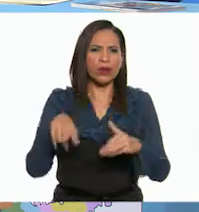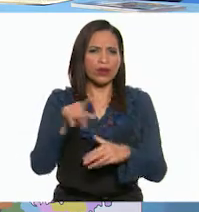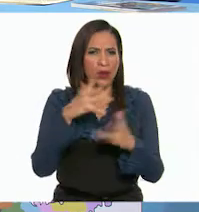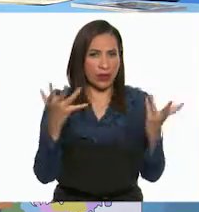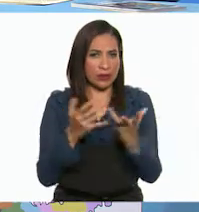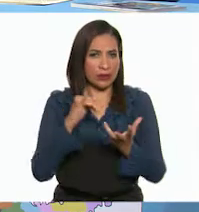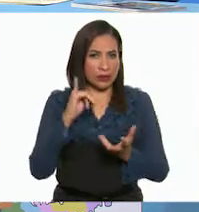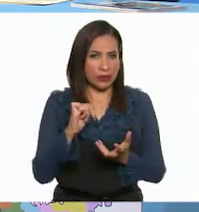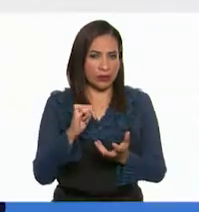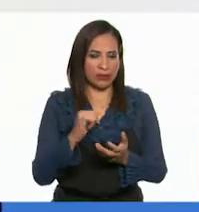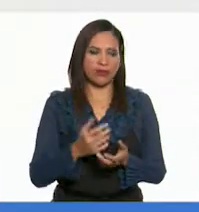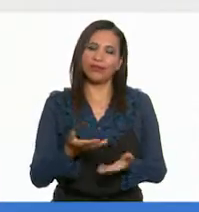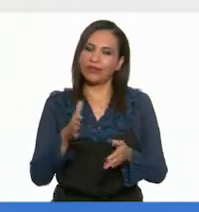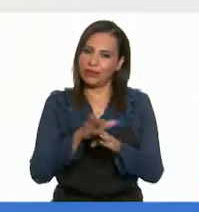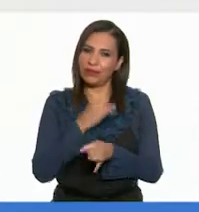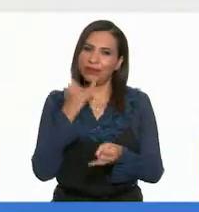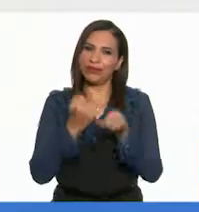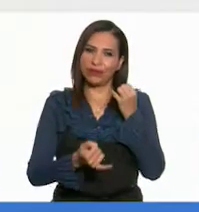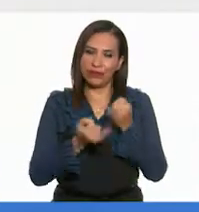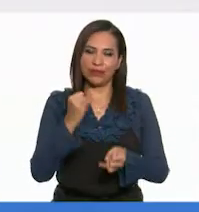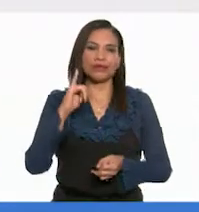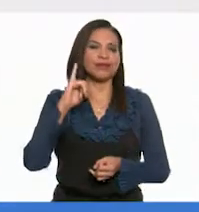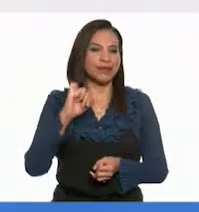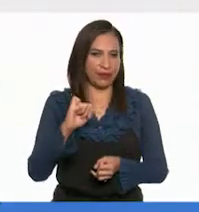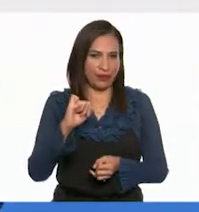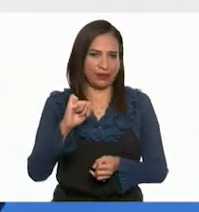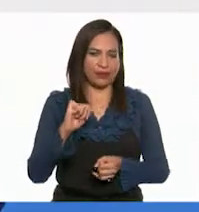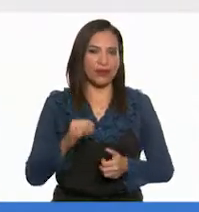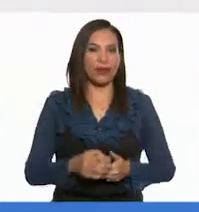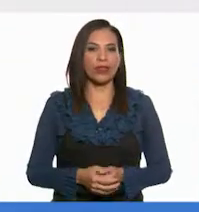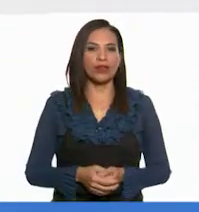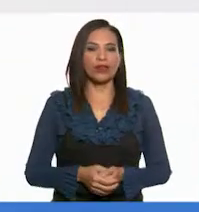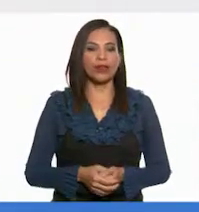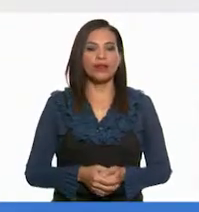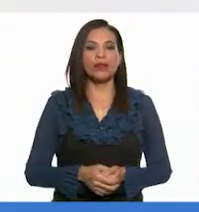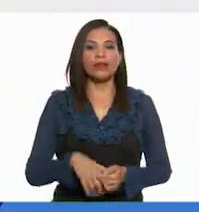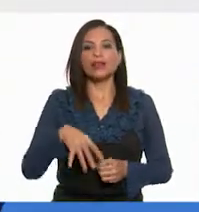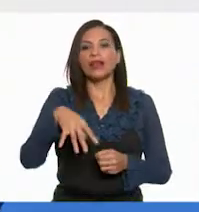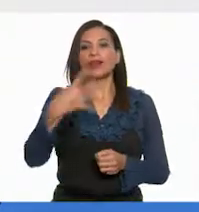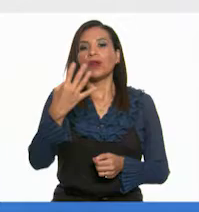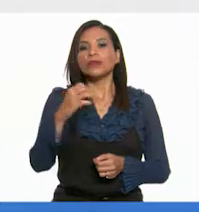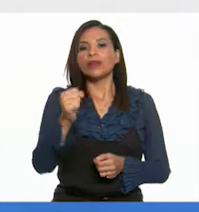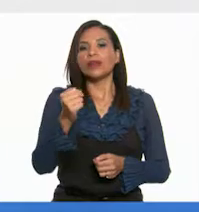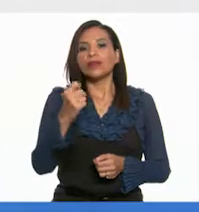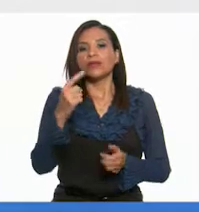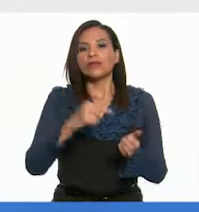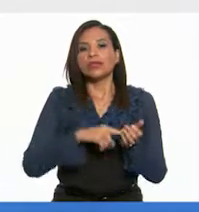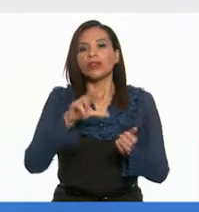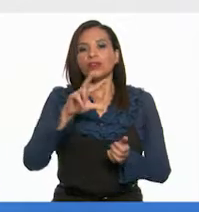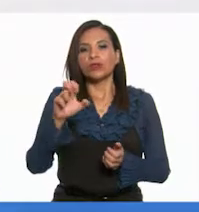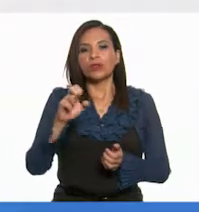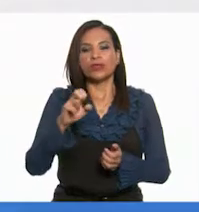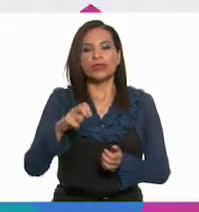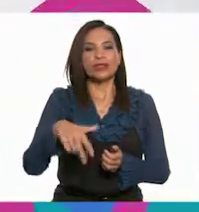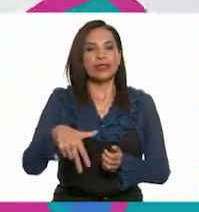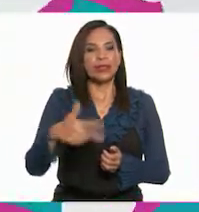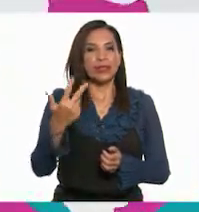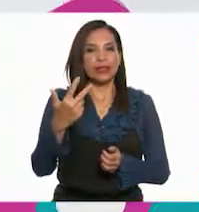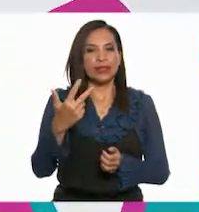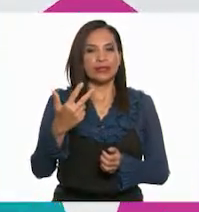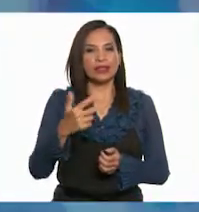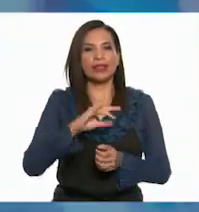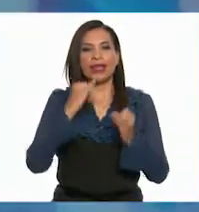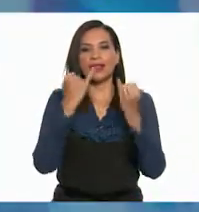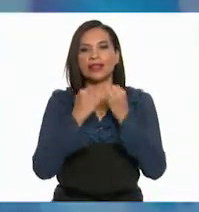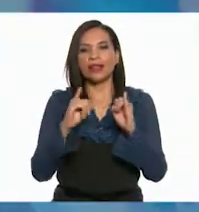cabo? Por fortuna, así fue. El 14 de septiembre de 1813